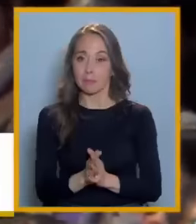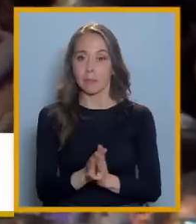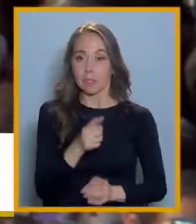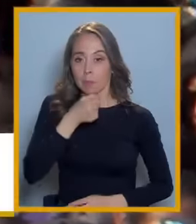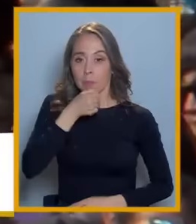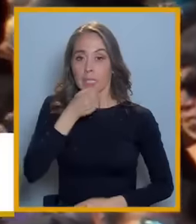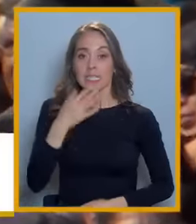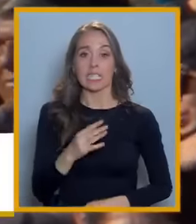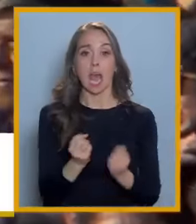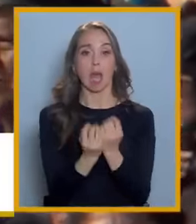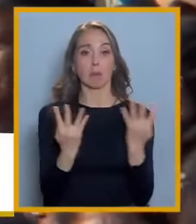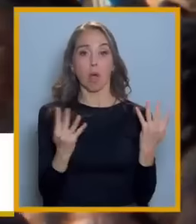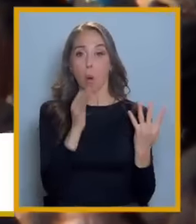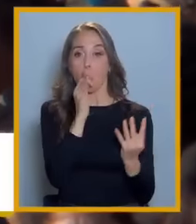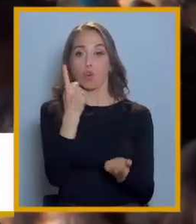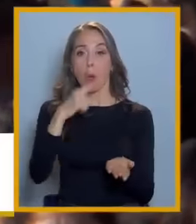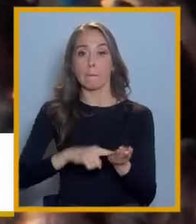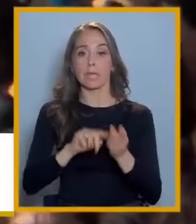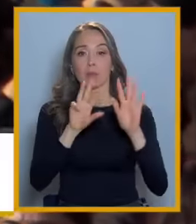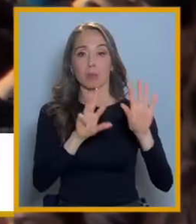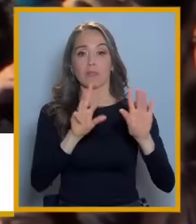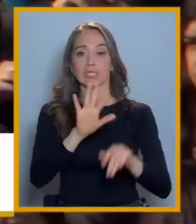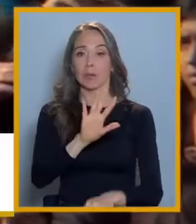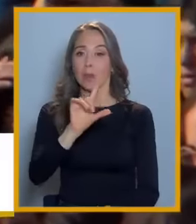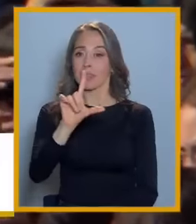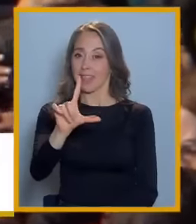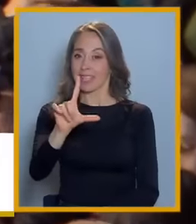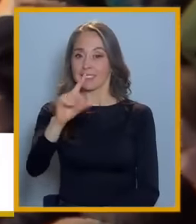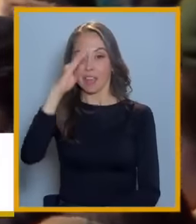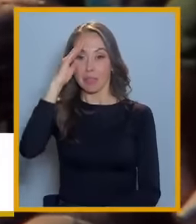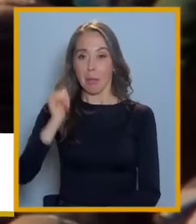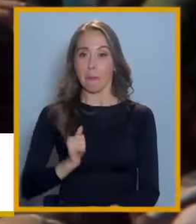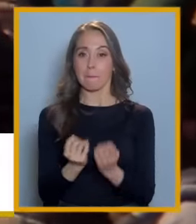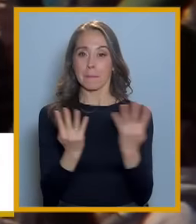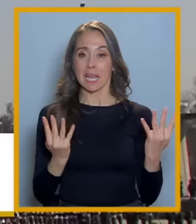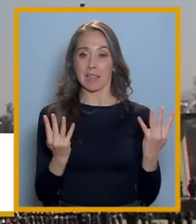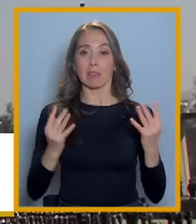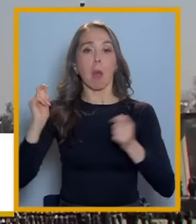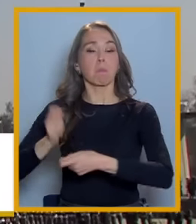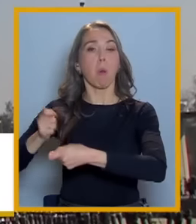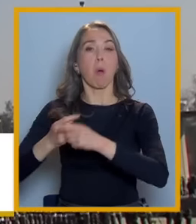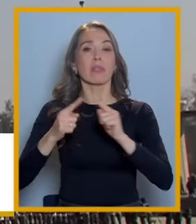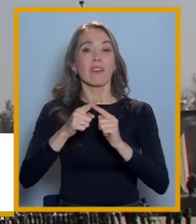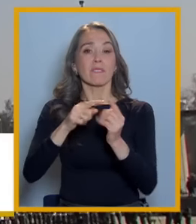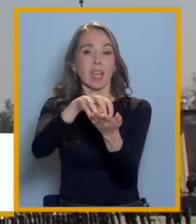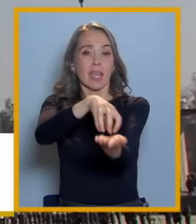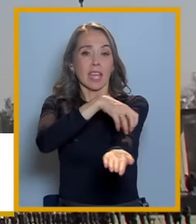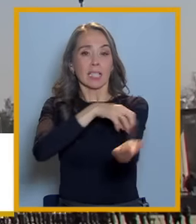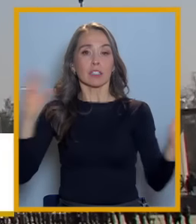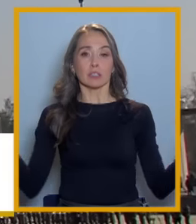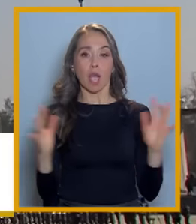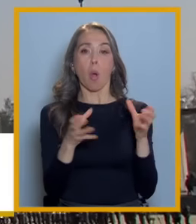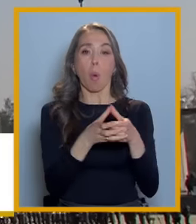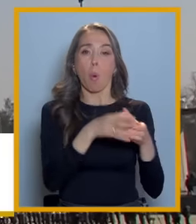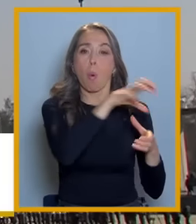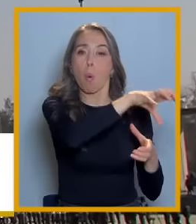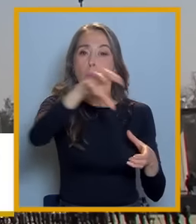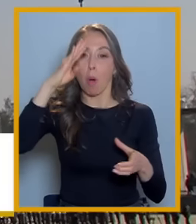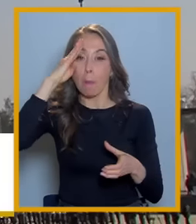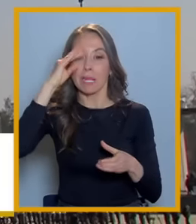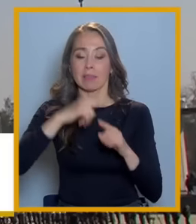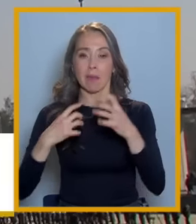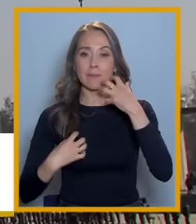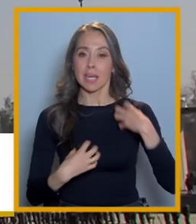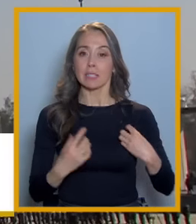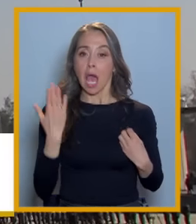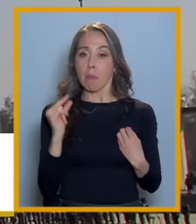Ya están juramentados entonces los 1.957 militares que de diferentes reparticiones que han sido incorporados hace muy